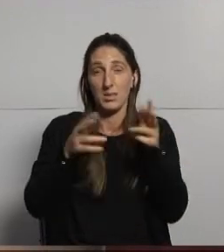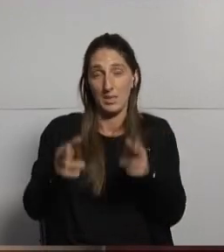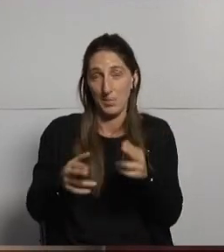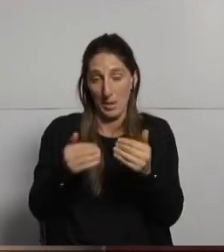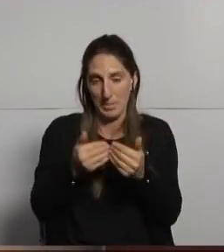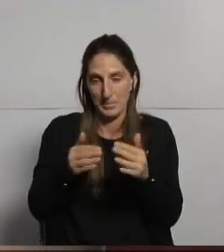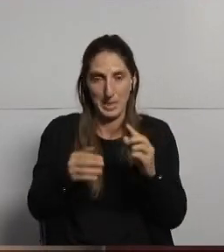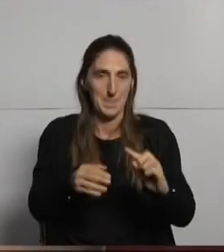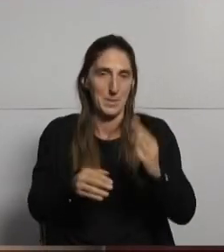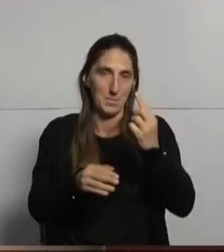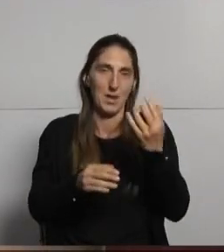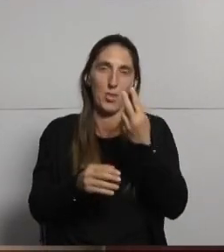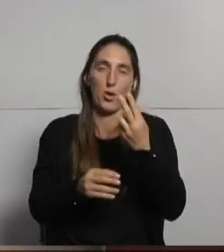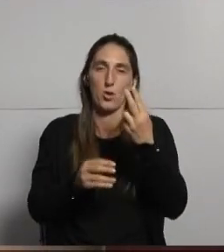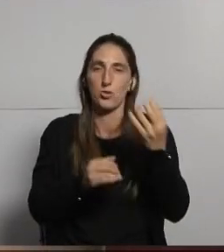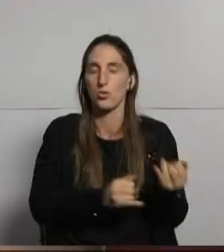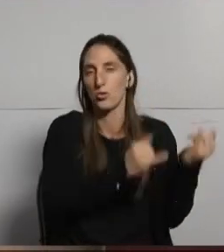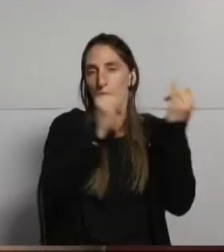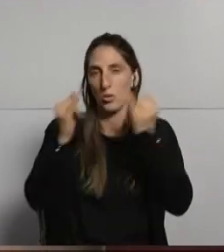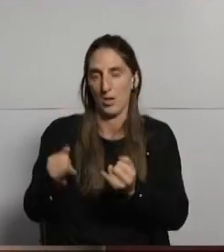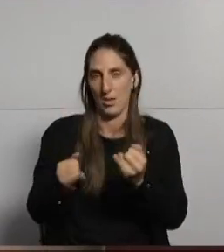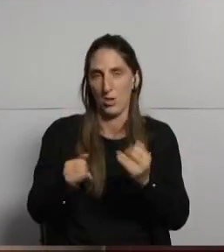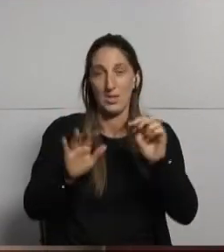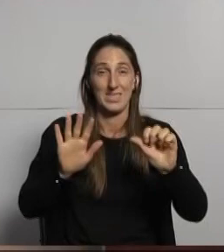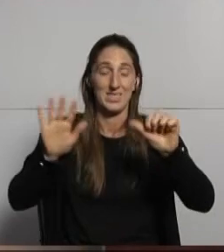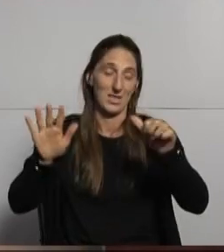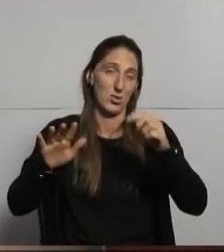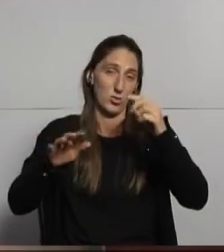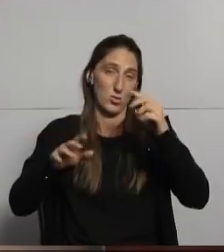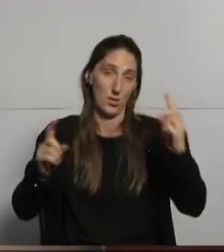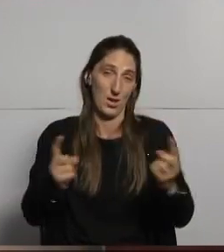inicial de esta primera de las 2 jornadas del sexto encuentro de ciudades inteligentes.